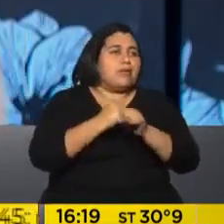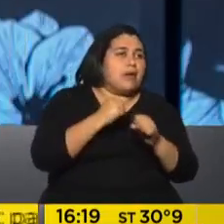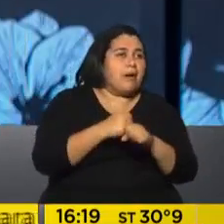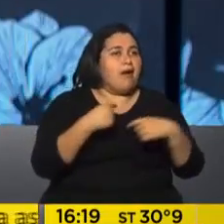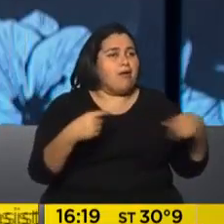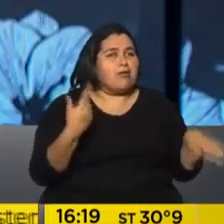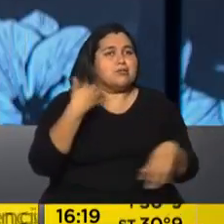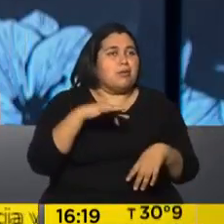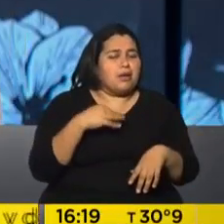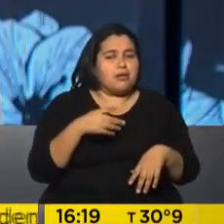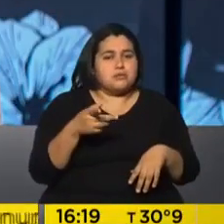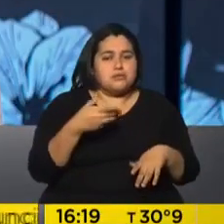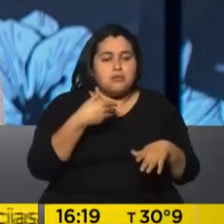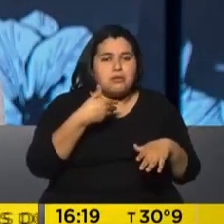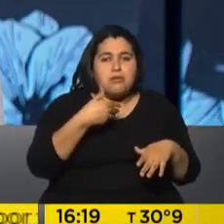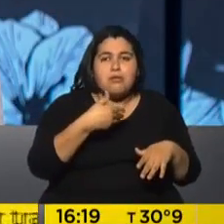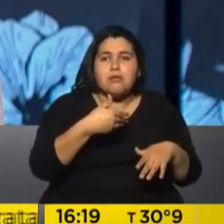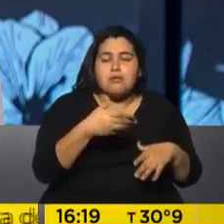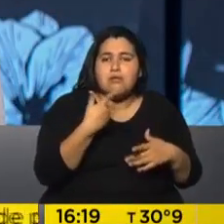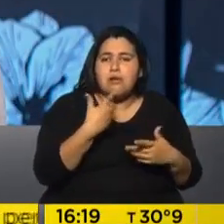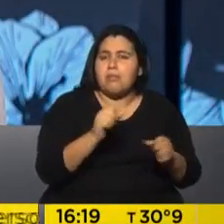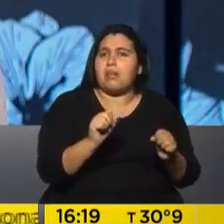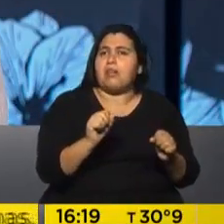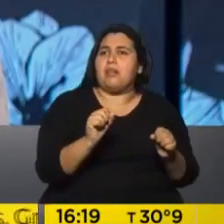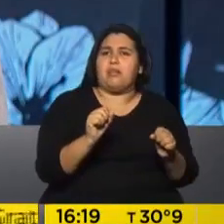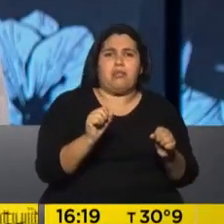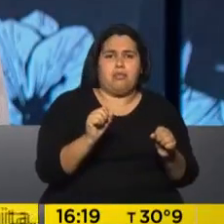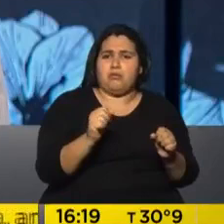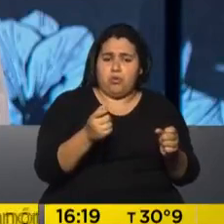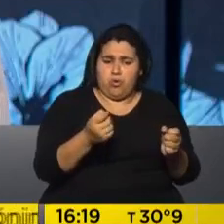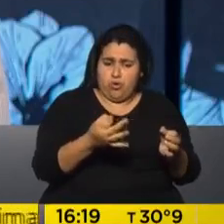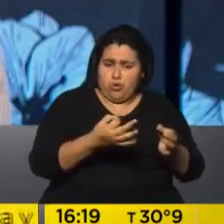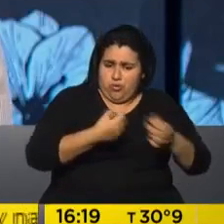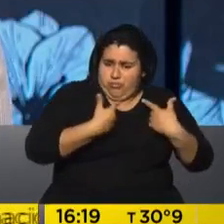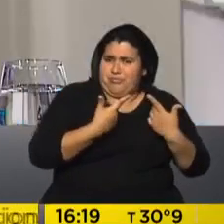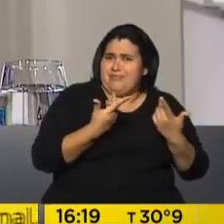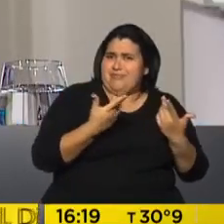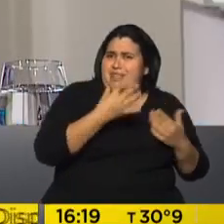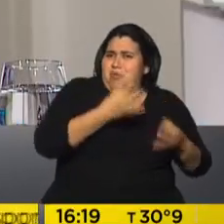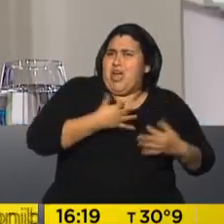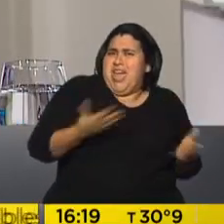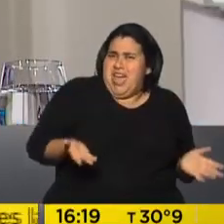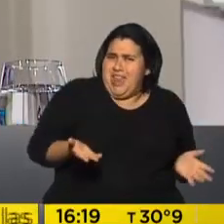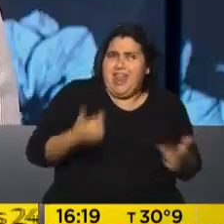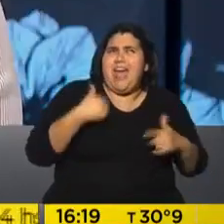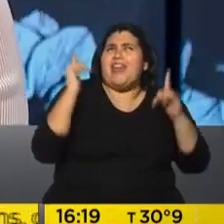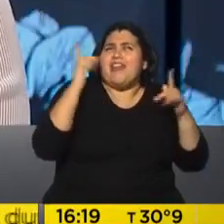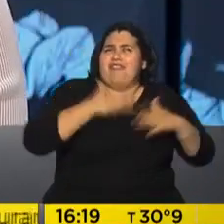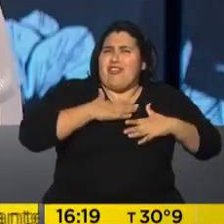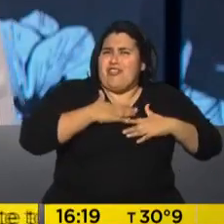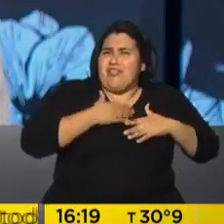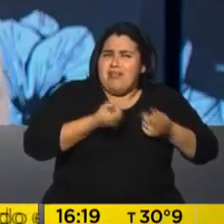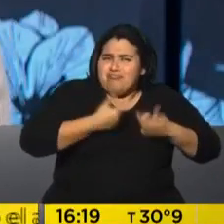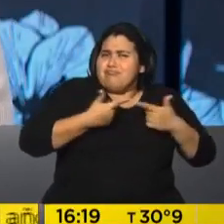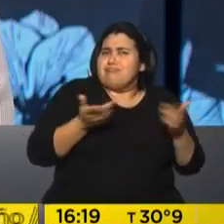Claro. ¿Vos descubriste otro y descubrí camino? Descubrí que no, que también puedo hacer lo que yo quiero. Y, claro que sí. Y disfrutarlo desde ese lugar que es